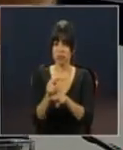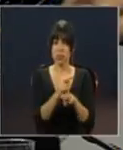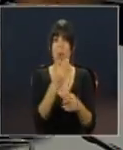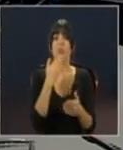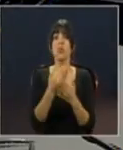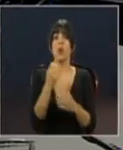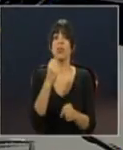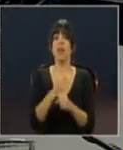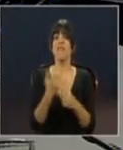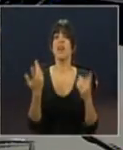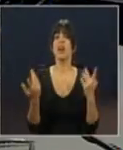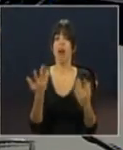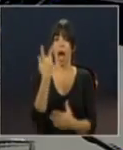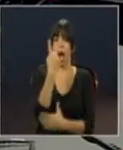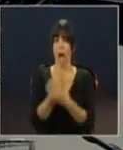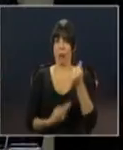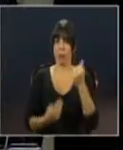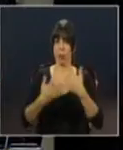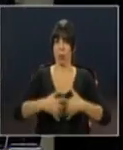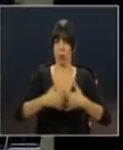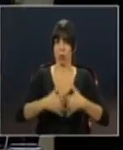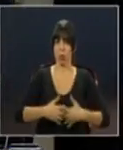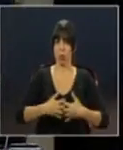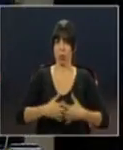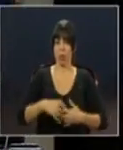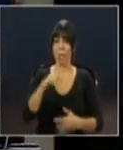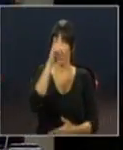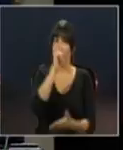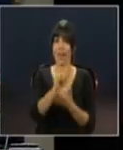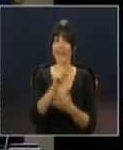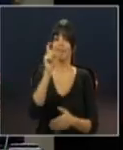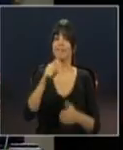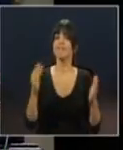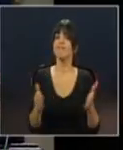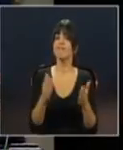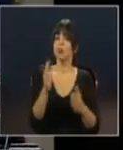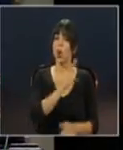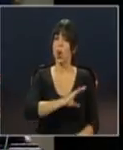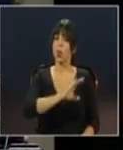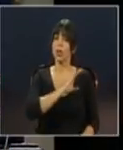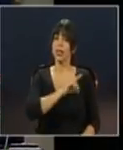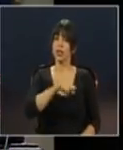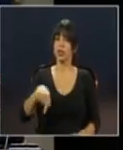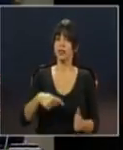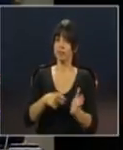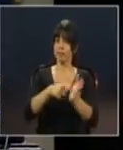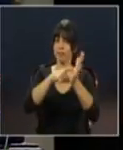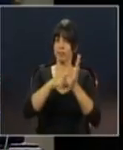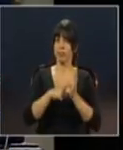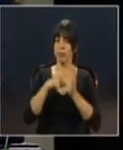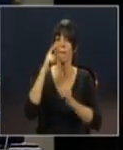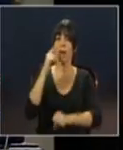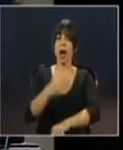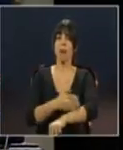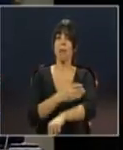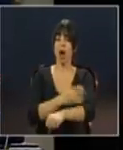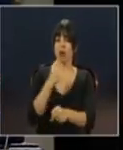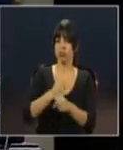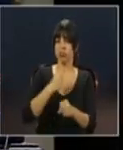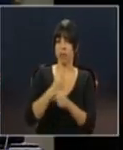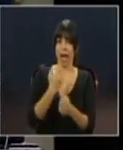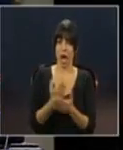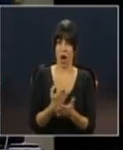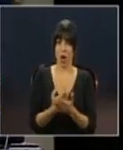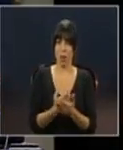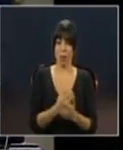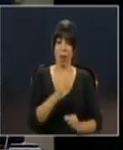de ambos motores, para lo cual debe promover las condiciones que se requieran para que mejore el desempeño económico